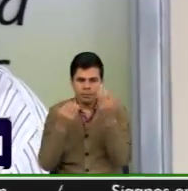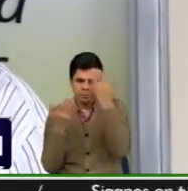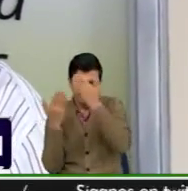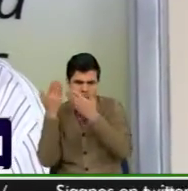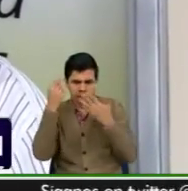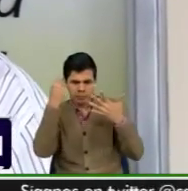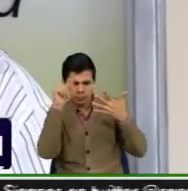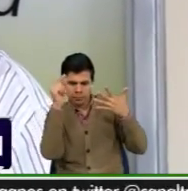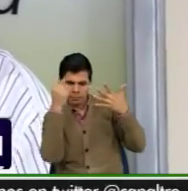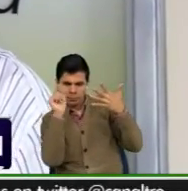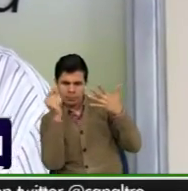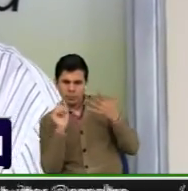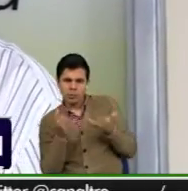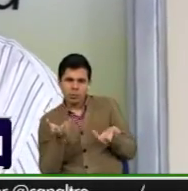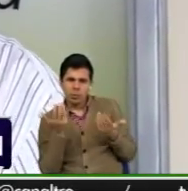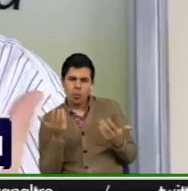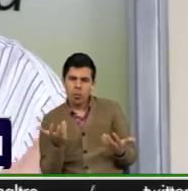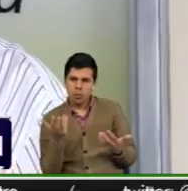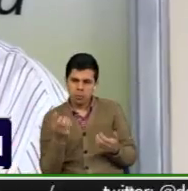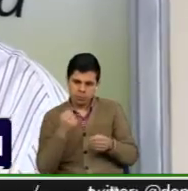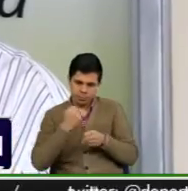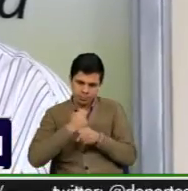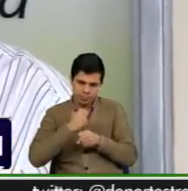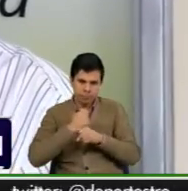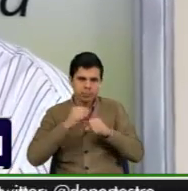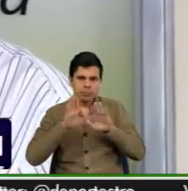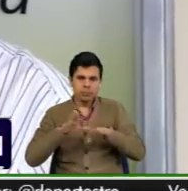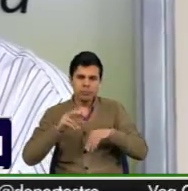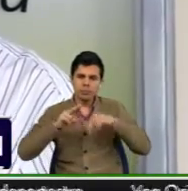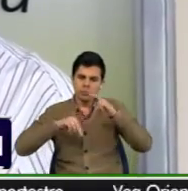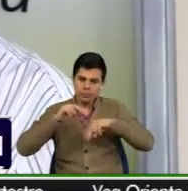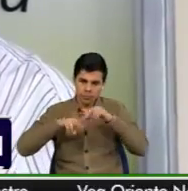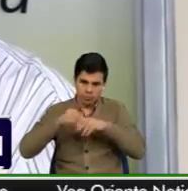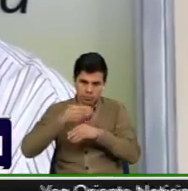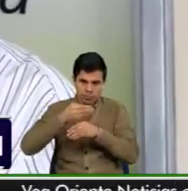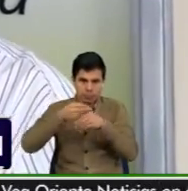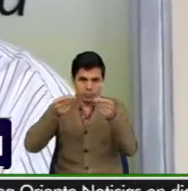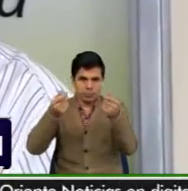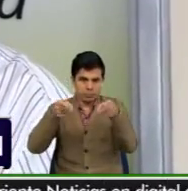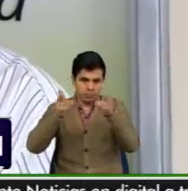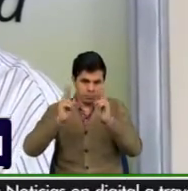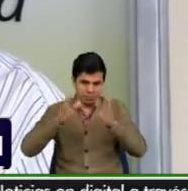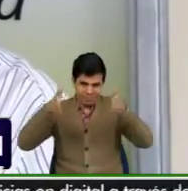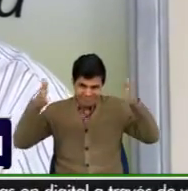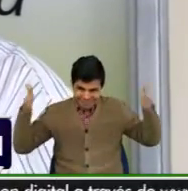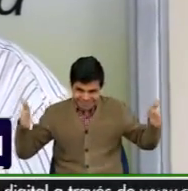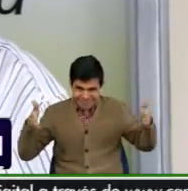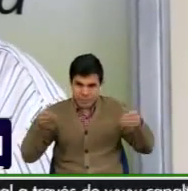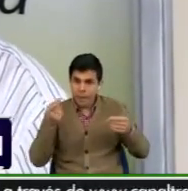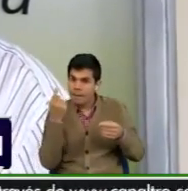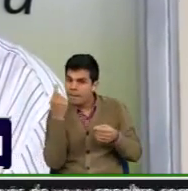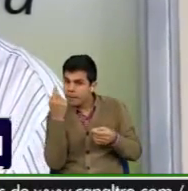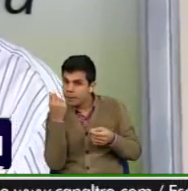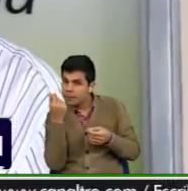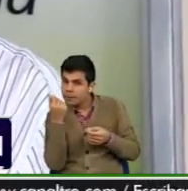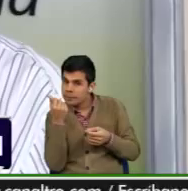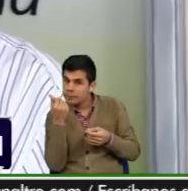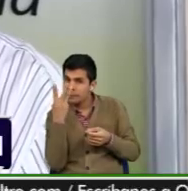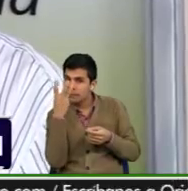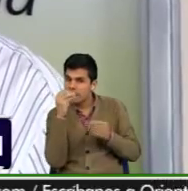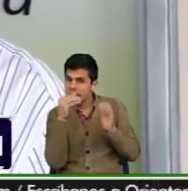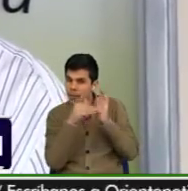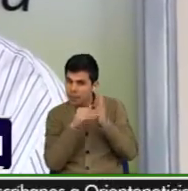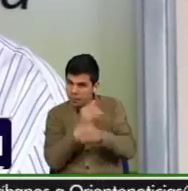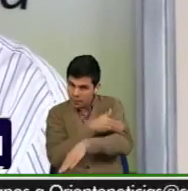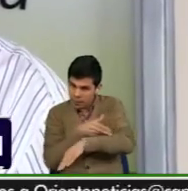balances correspondientes para saber si al tercer carril le hacen falta 10, 15, 20, 30 mil millones de